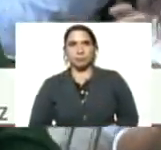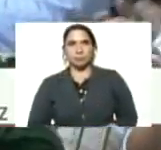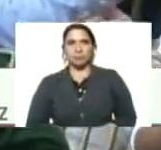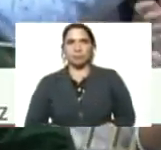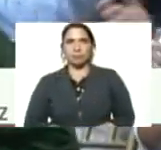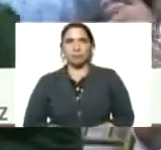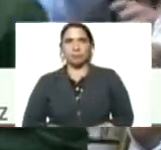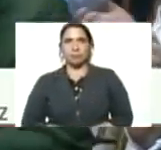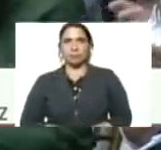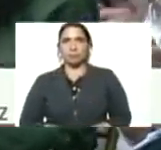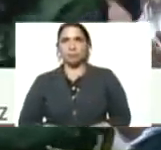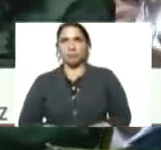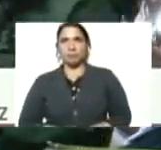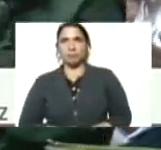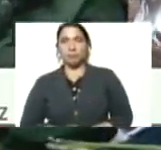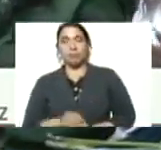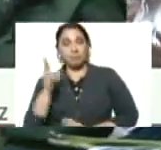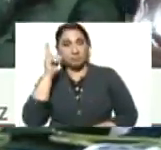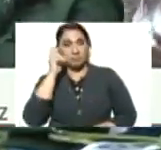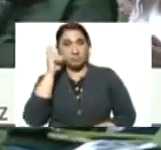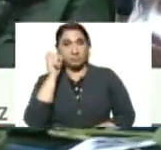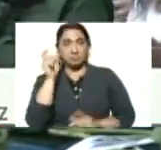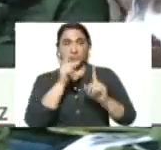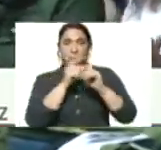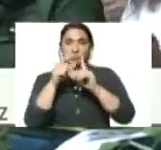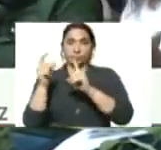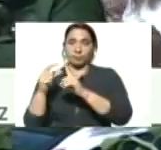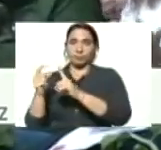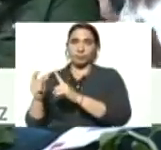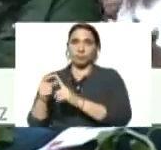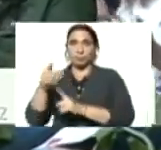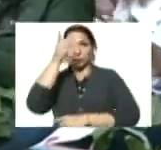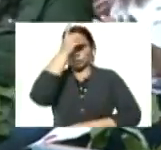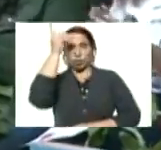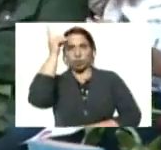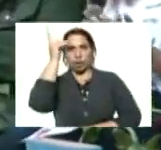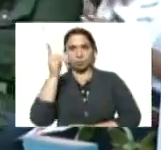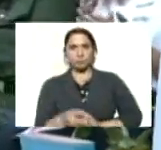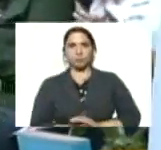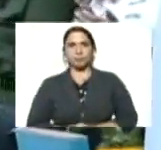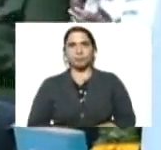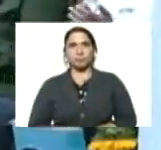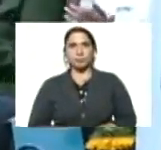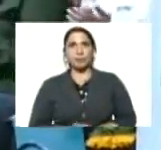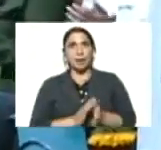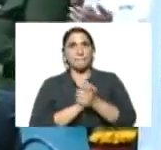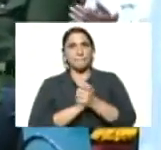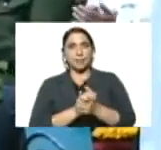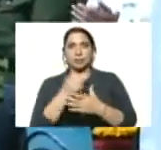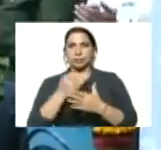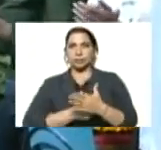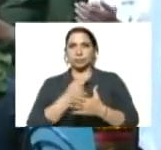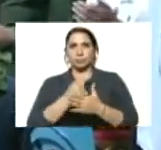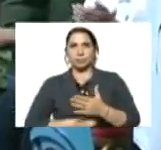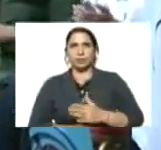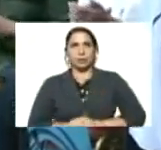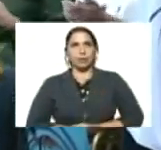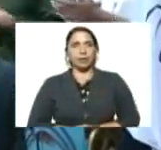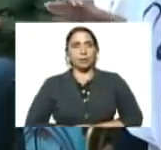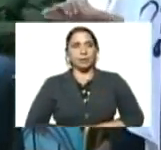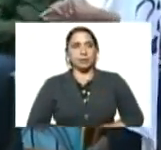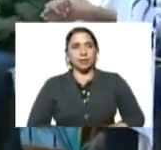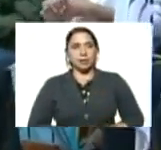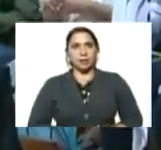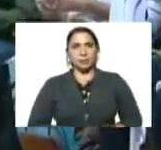Escuchábamos las palabras del diputado Diosdado Cabello y compañero de lucha del comandante eterno Hugo Chávez, en un sentido o mensaje de lealtad.